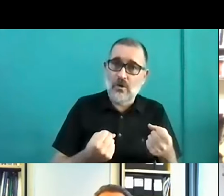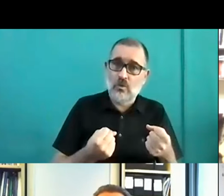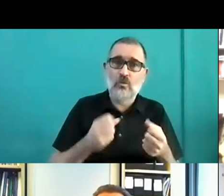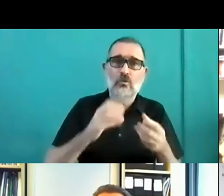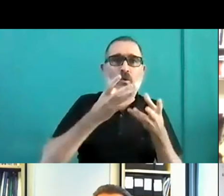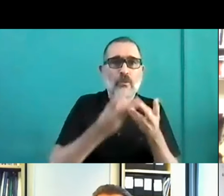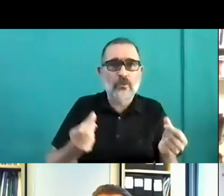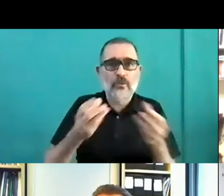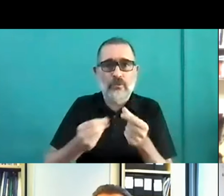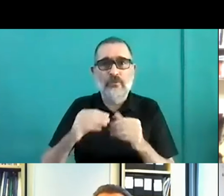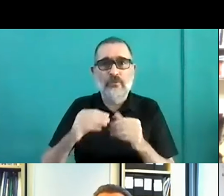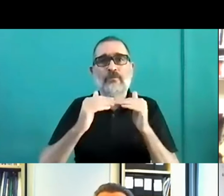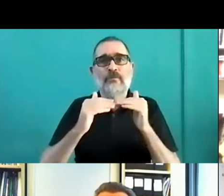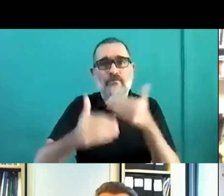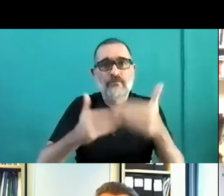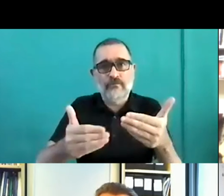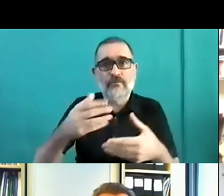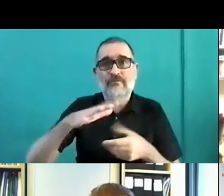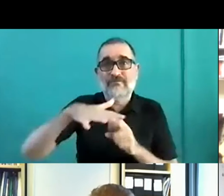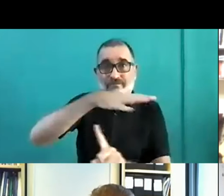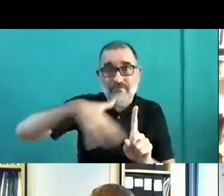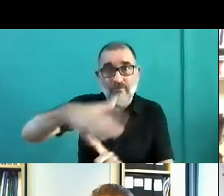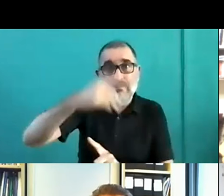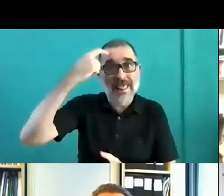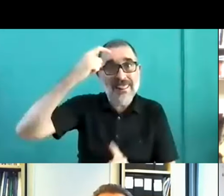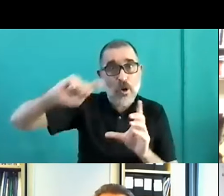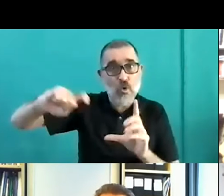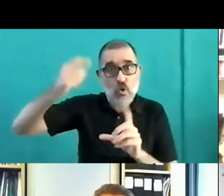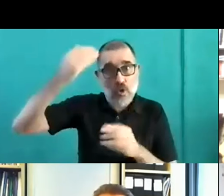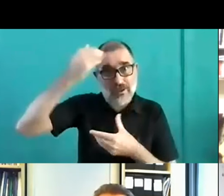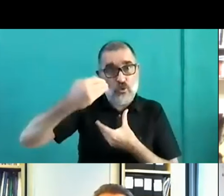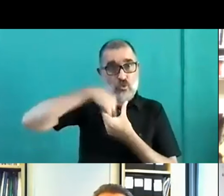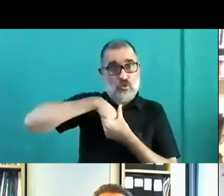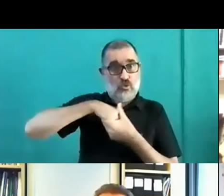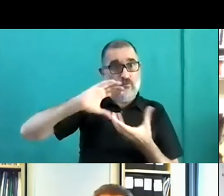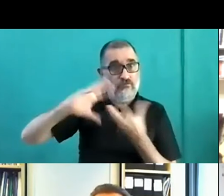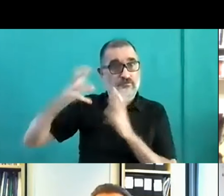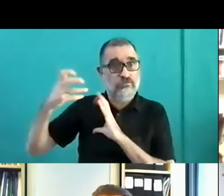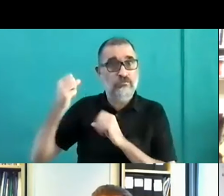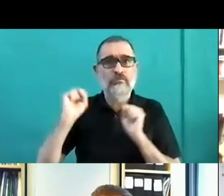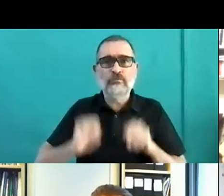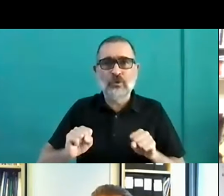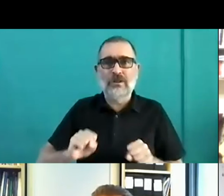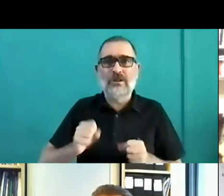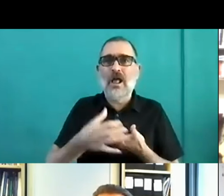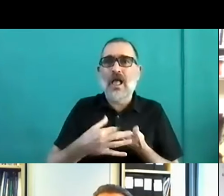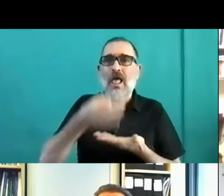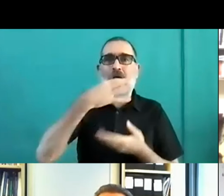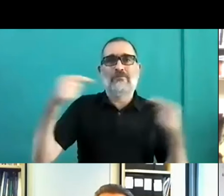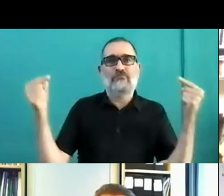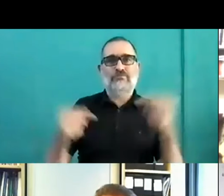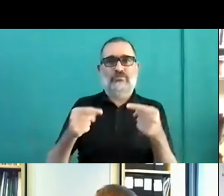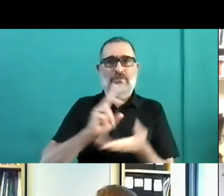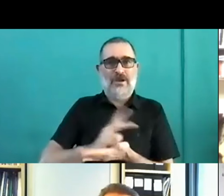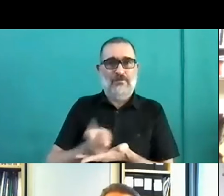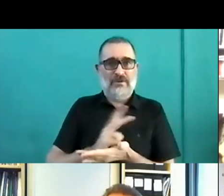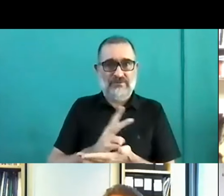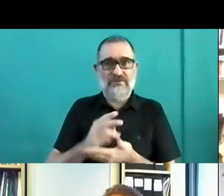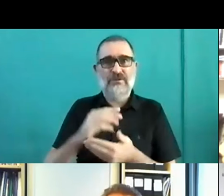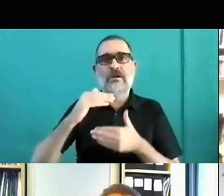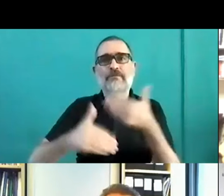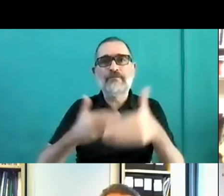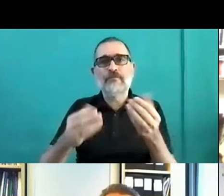comprensión pública de la epilepsia y reducir el estigma. De tal manera, fomentamos la lucha contra el estigma y la discriminación